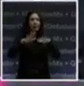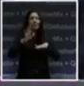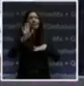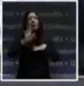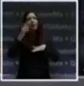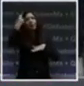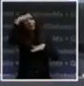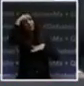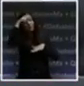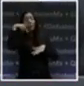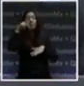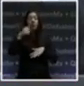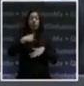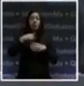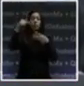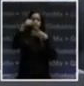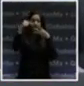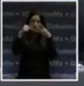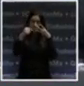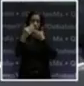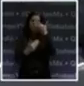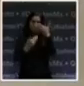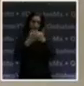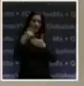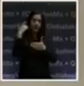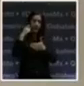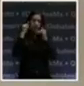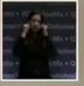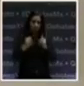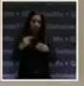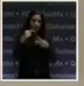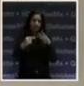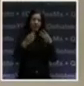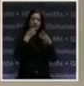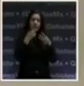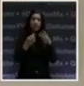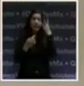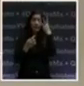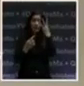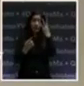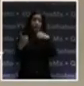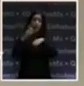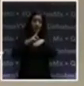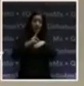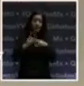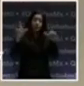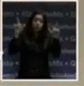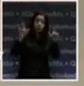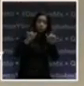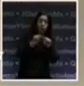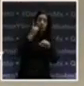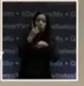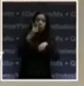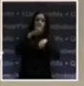3 las acciones que Querétaro Independiente propone: que de 3 días pase a 1 día el trámite que